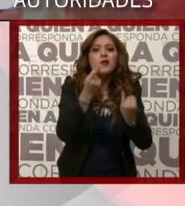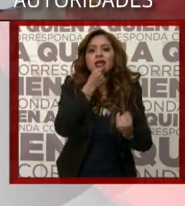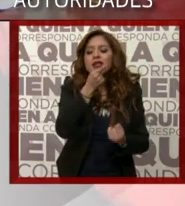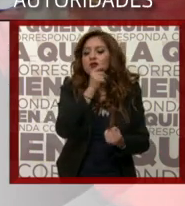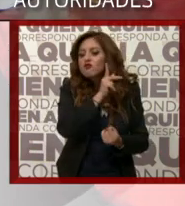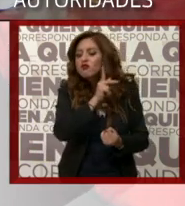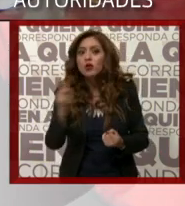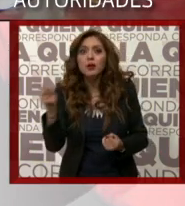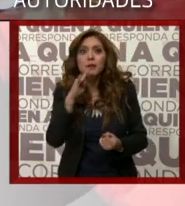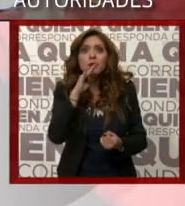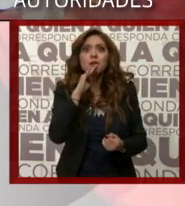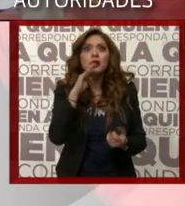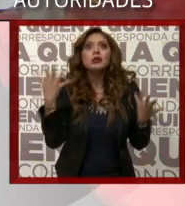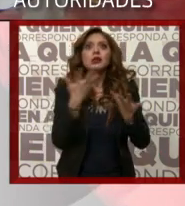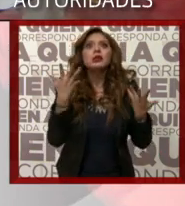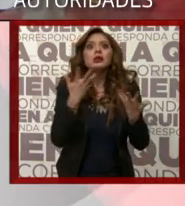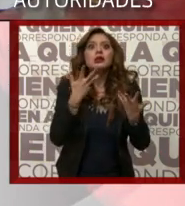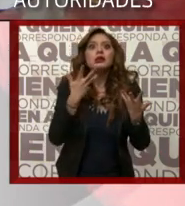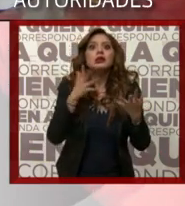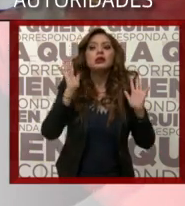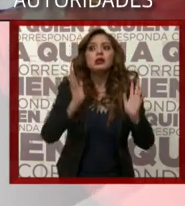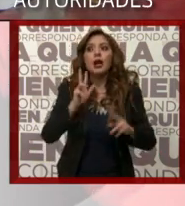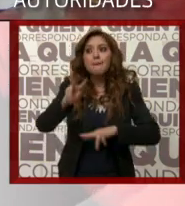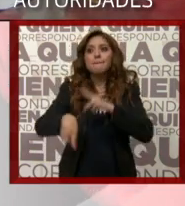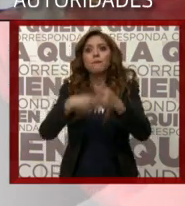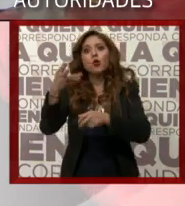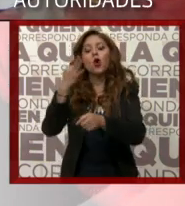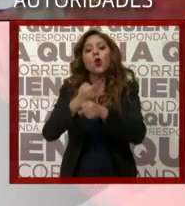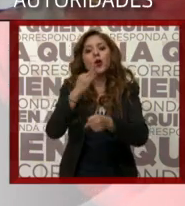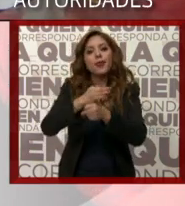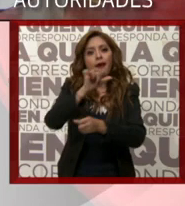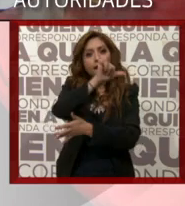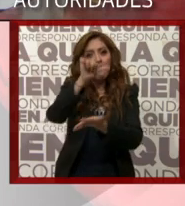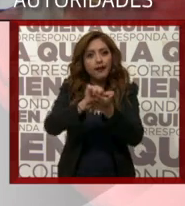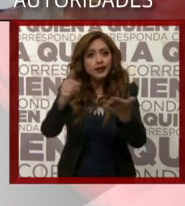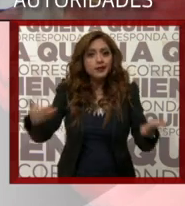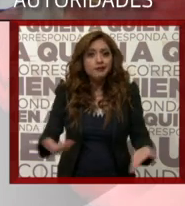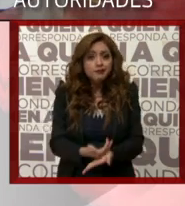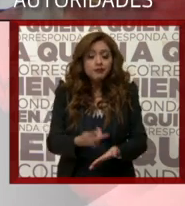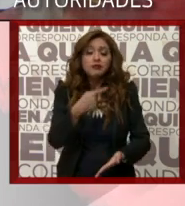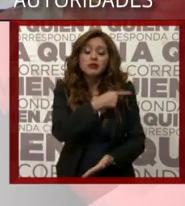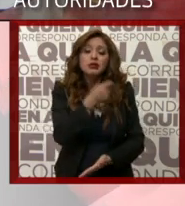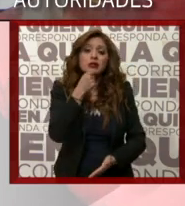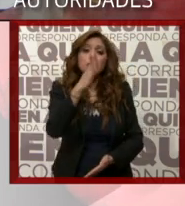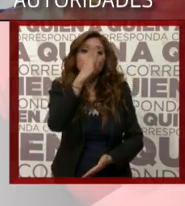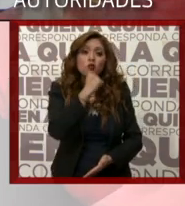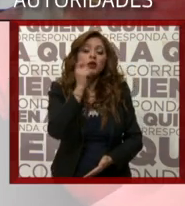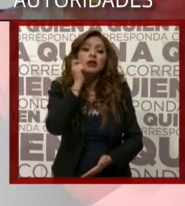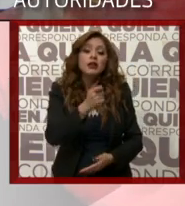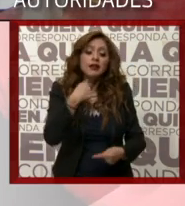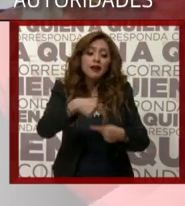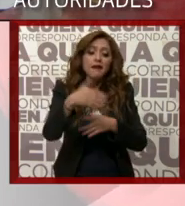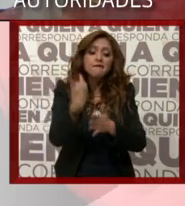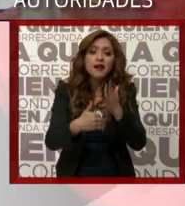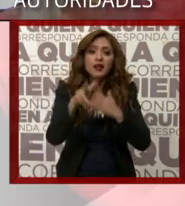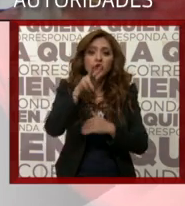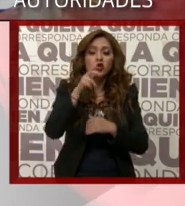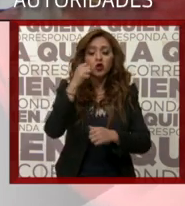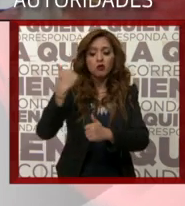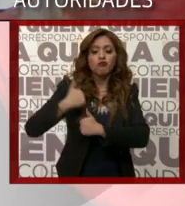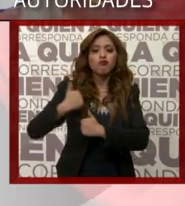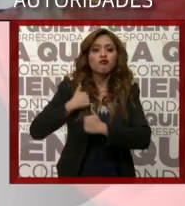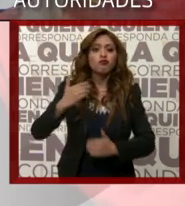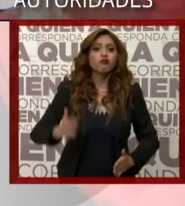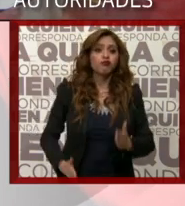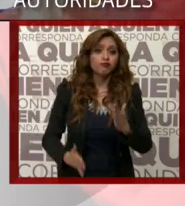Y la mamá acaba de decir, ups, ya vamos a registrar al niño. Y el niño no puede hacer servicio militar porque tiene 18 años, le falta ese papel, con eso le digo todo.